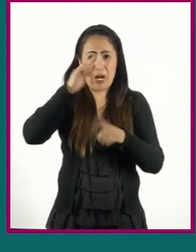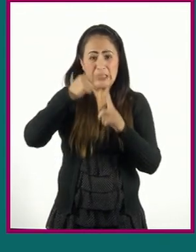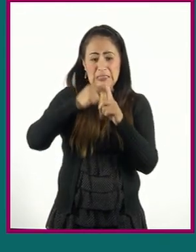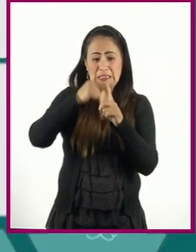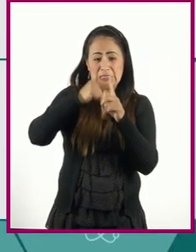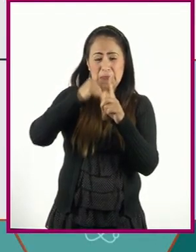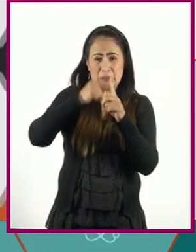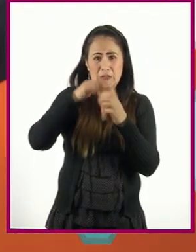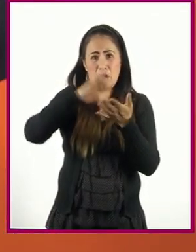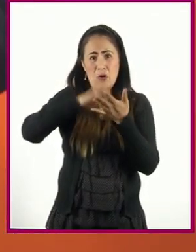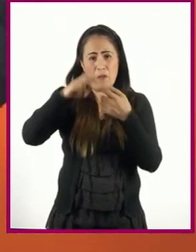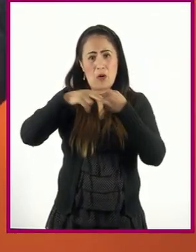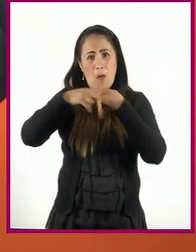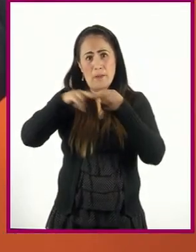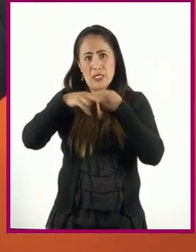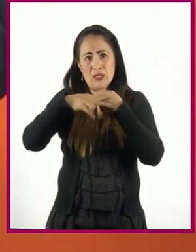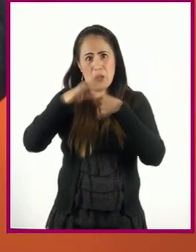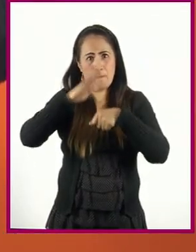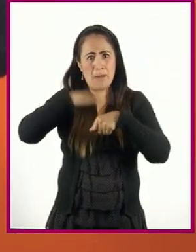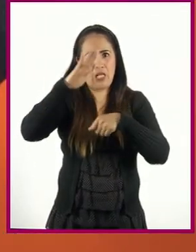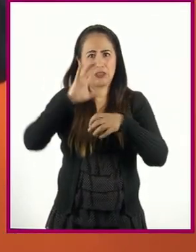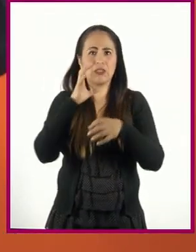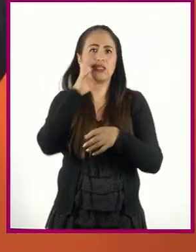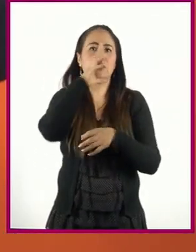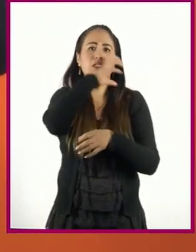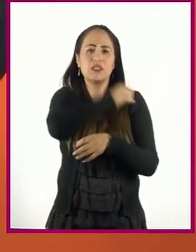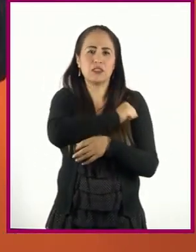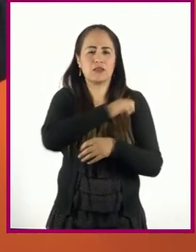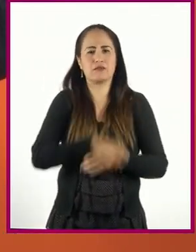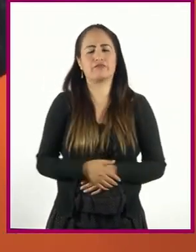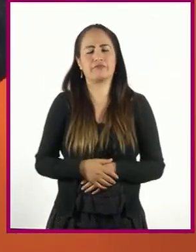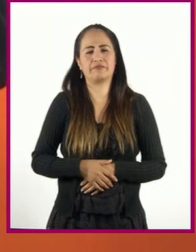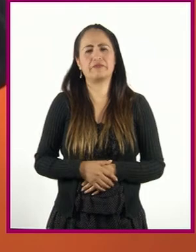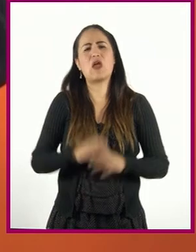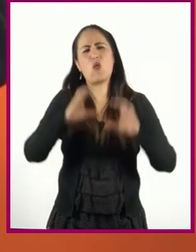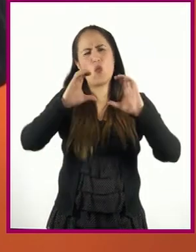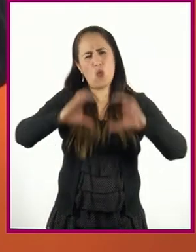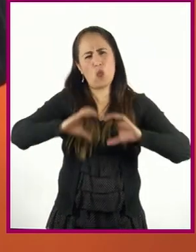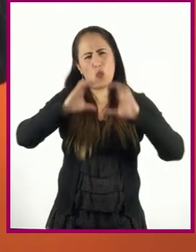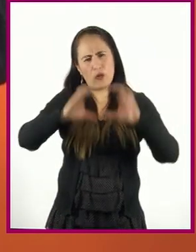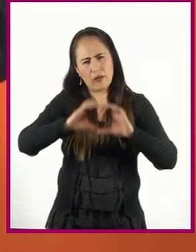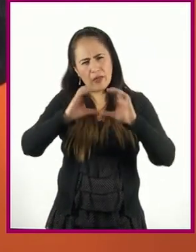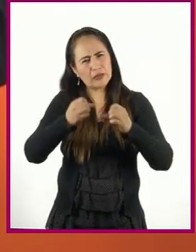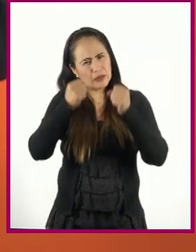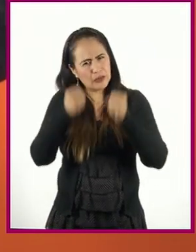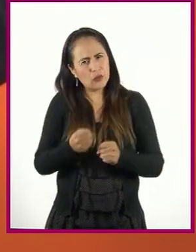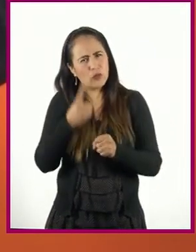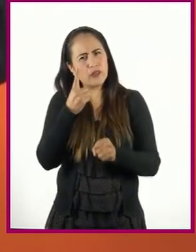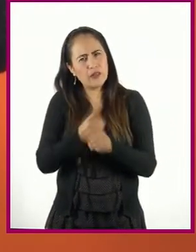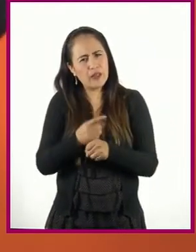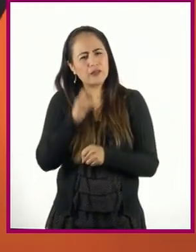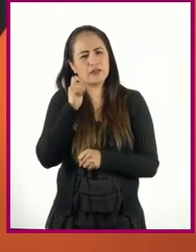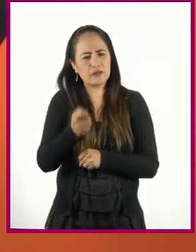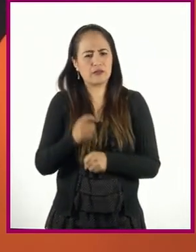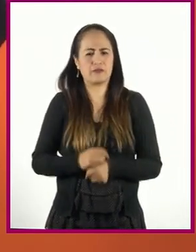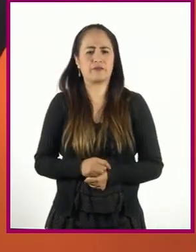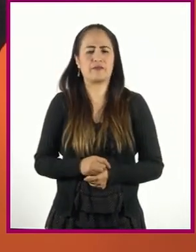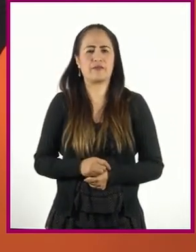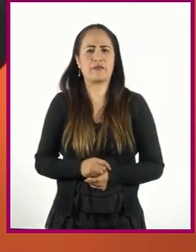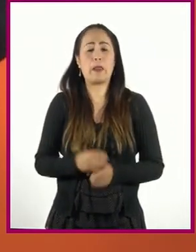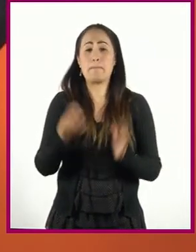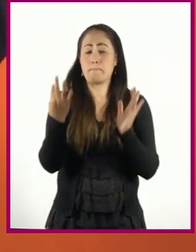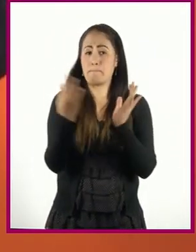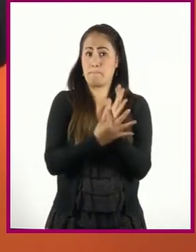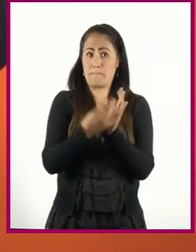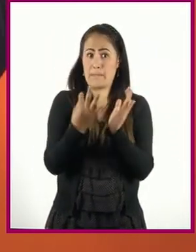vidrio. Quizás una de las medidas de seguridad más conocida es la de no